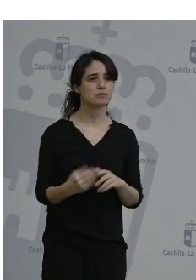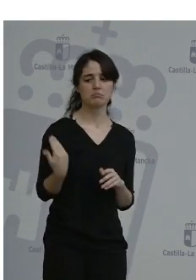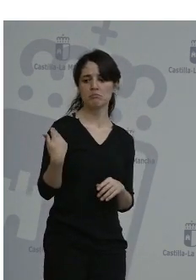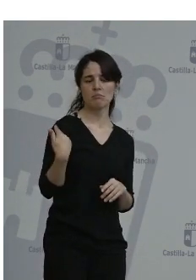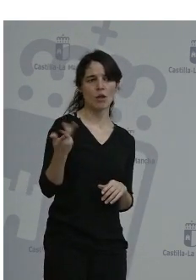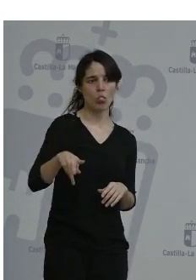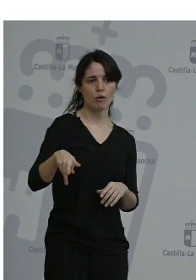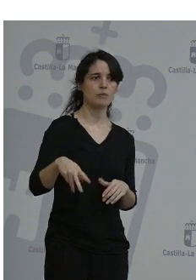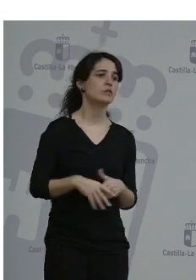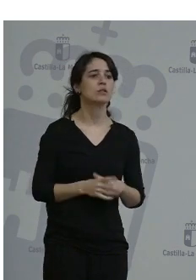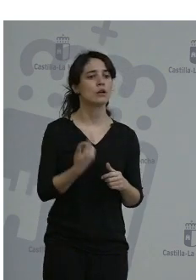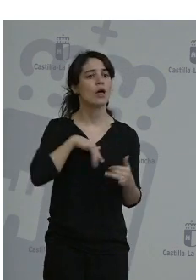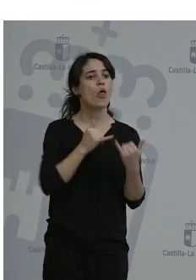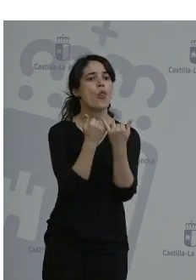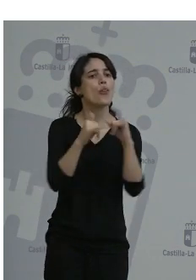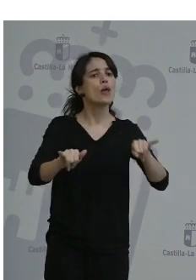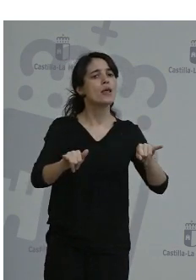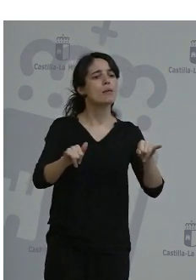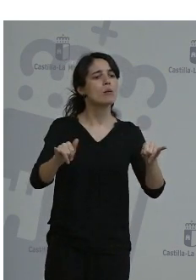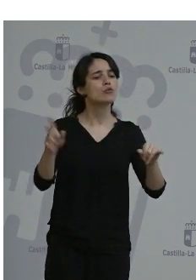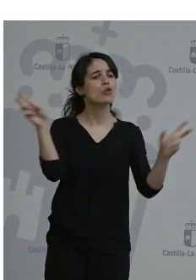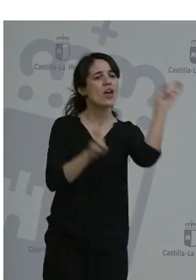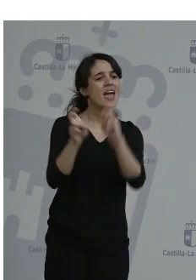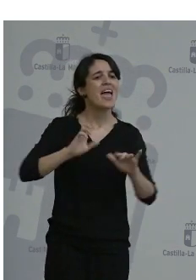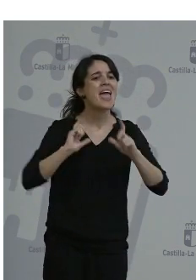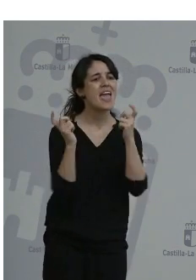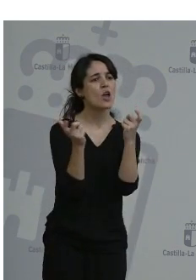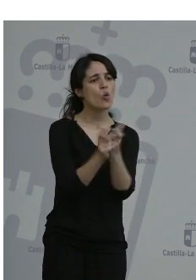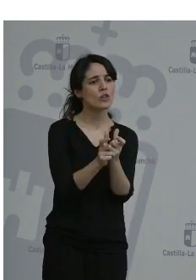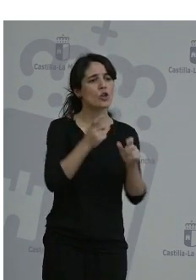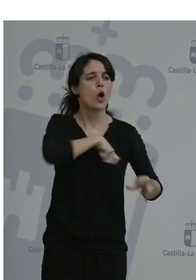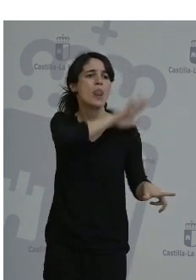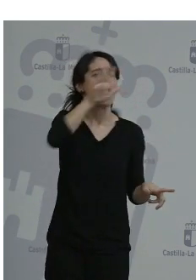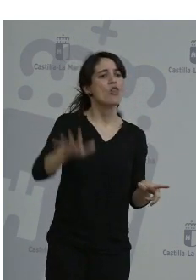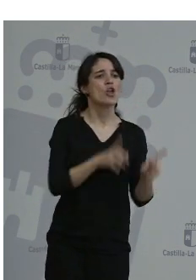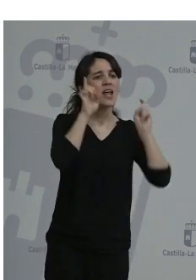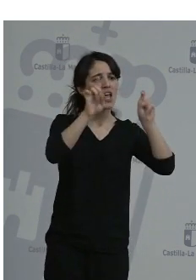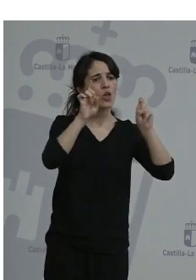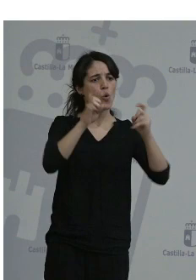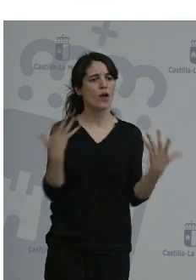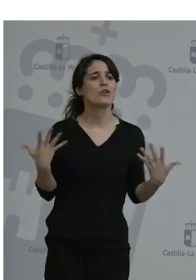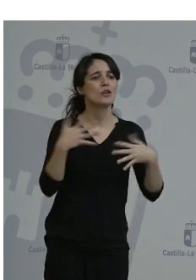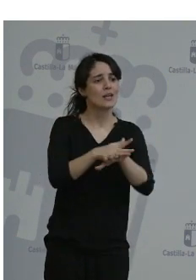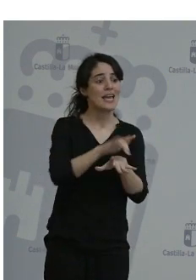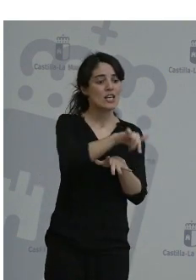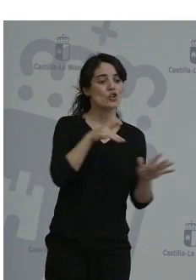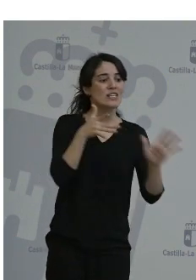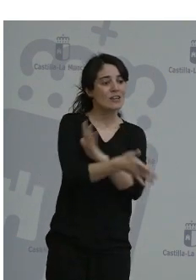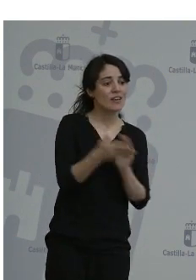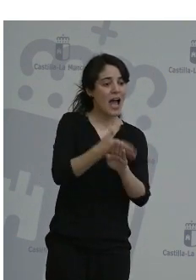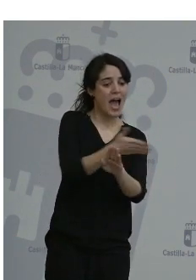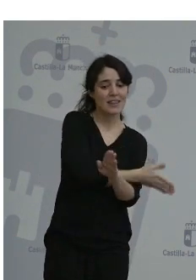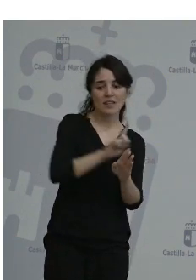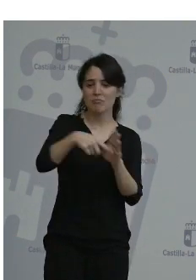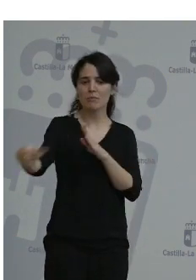de dos meses celebrábamos un encuentro nacional de educación inclusiva. Fue un antes y un después un